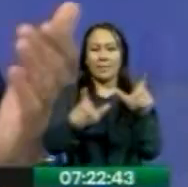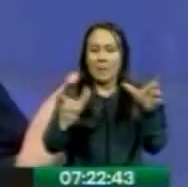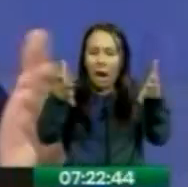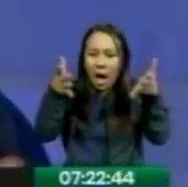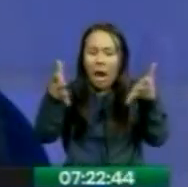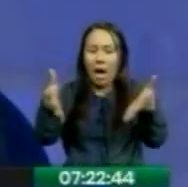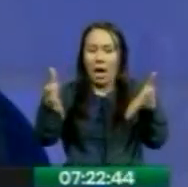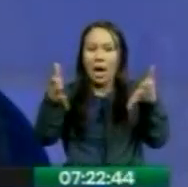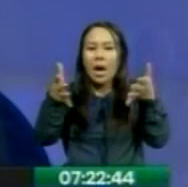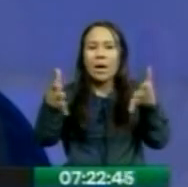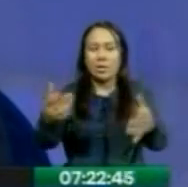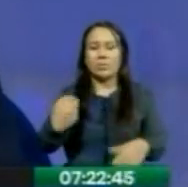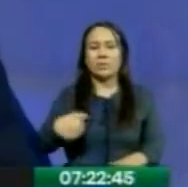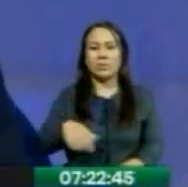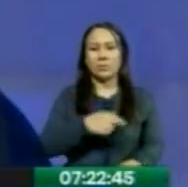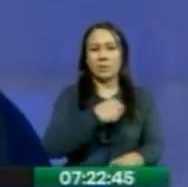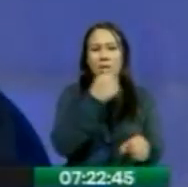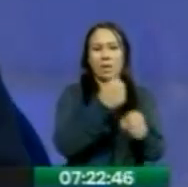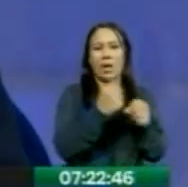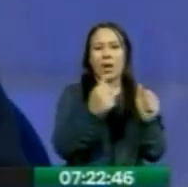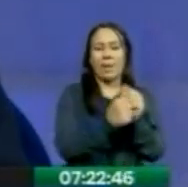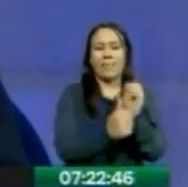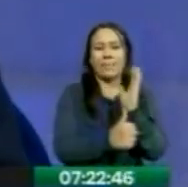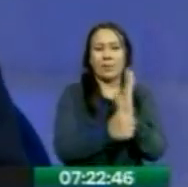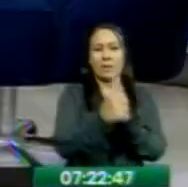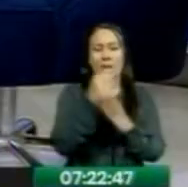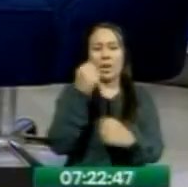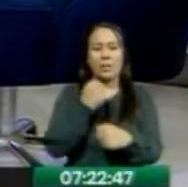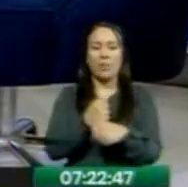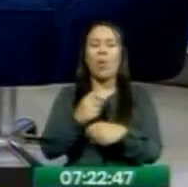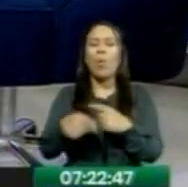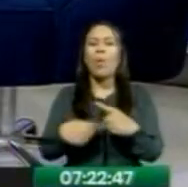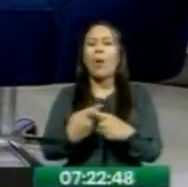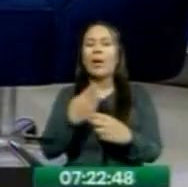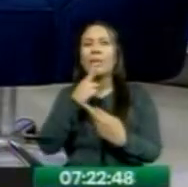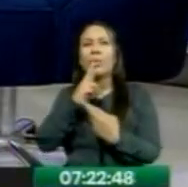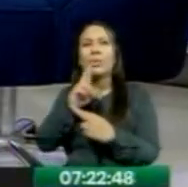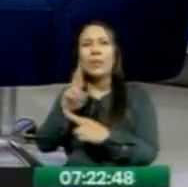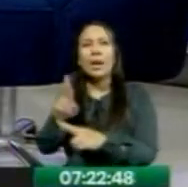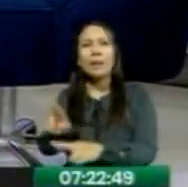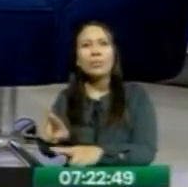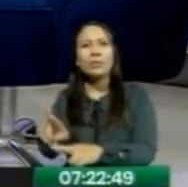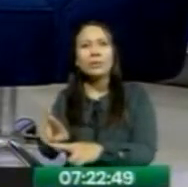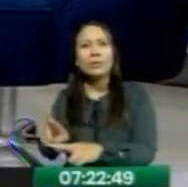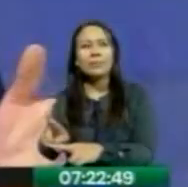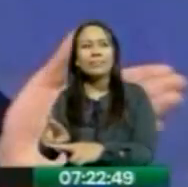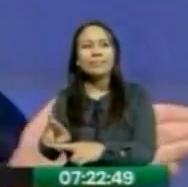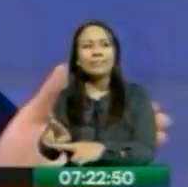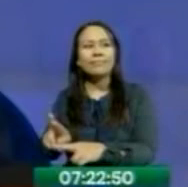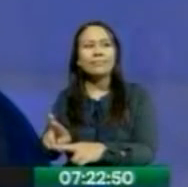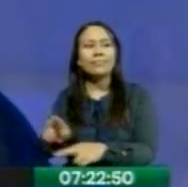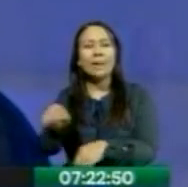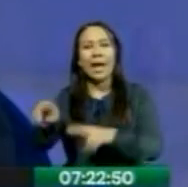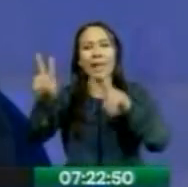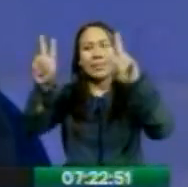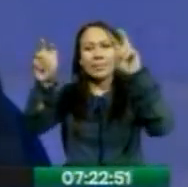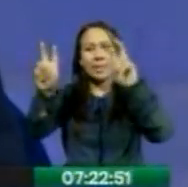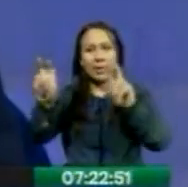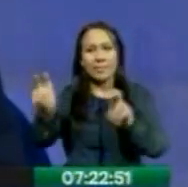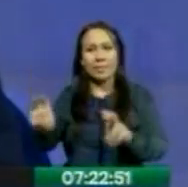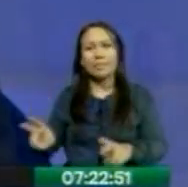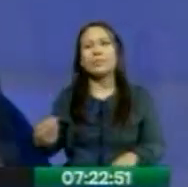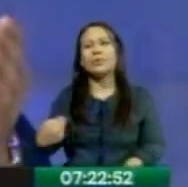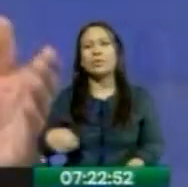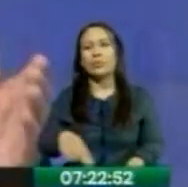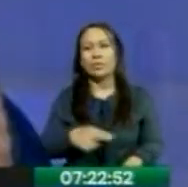Estamos trabajando de manera conjunta con el Ministerio del Trabajo. ¿Cuándo podría tenérseles una respuesta? De estos temas también